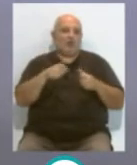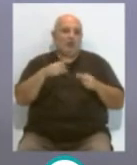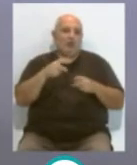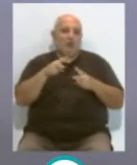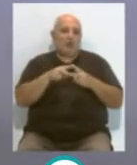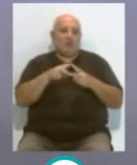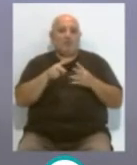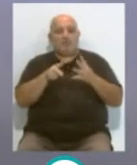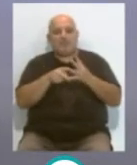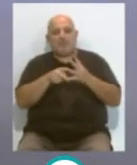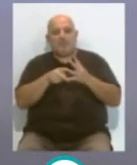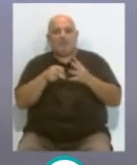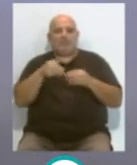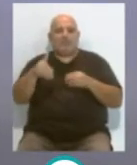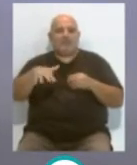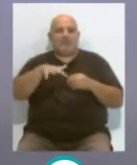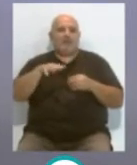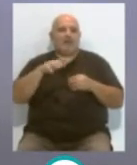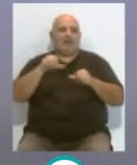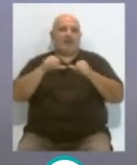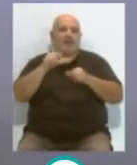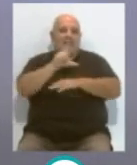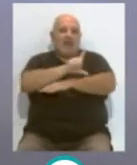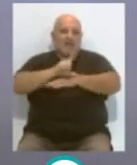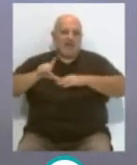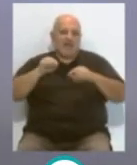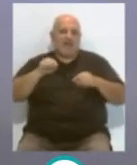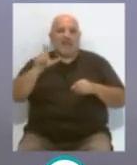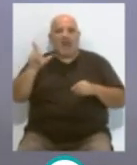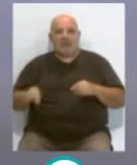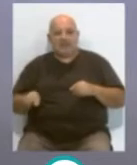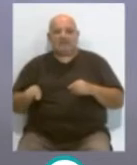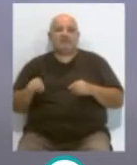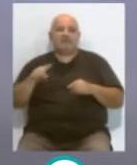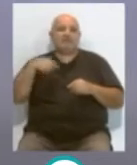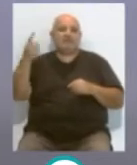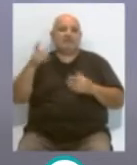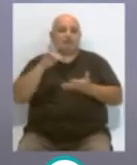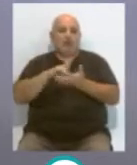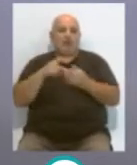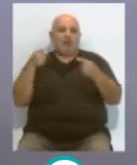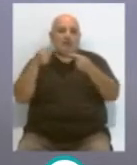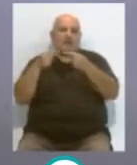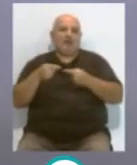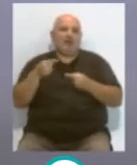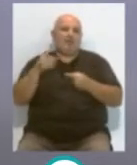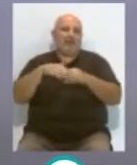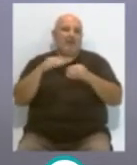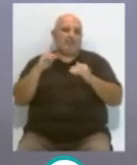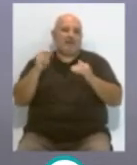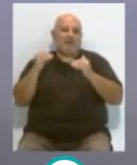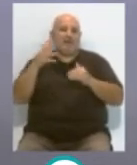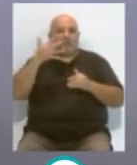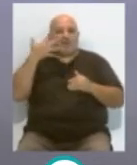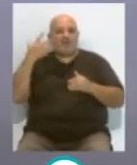nombrado, más los dos en la línea de la Concepción y en Algeciras, y después también va a estar lo que sucedió el año pasado en el